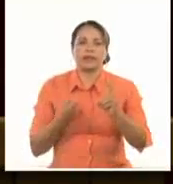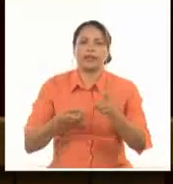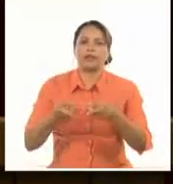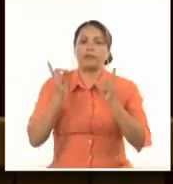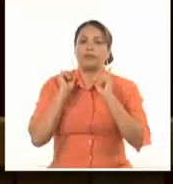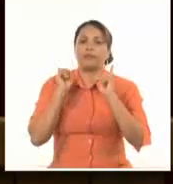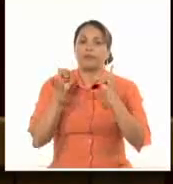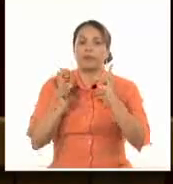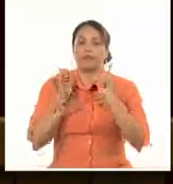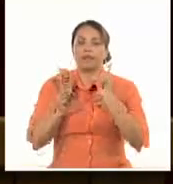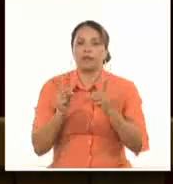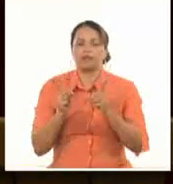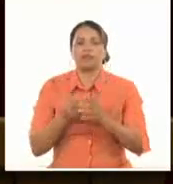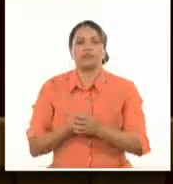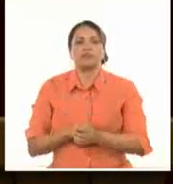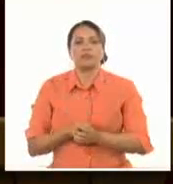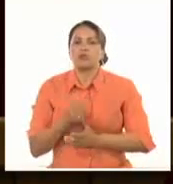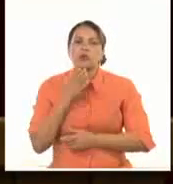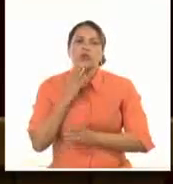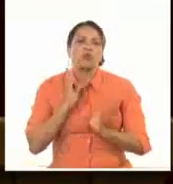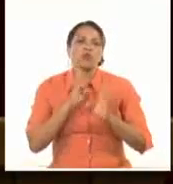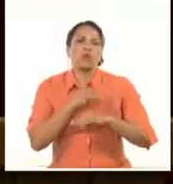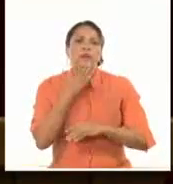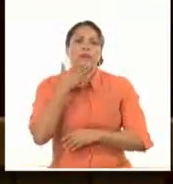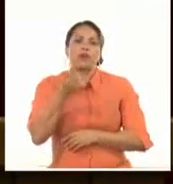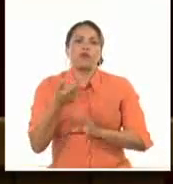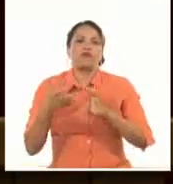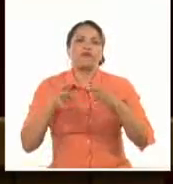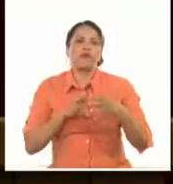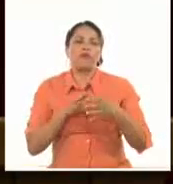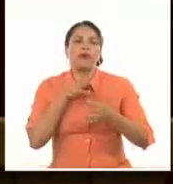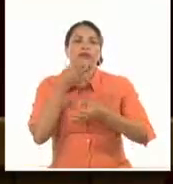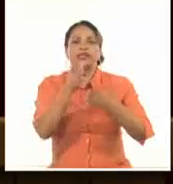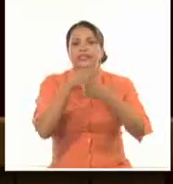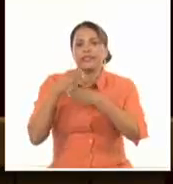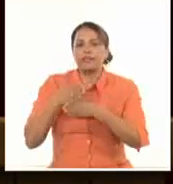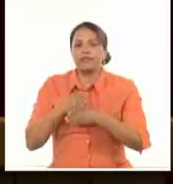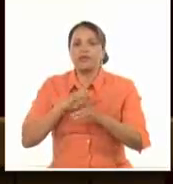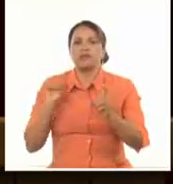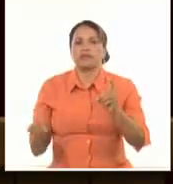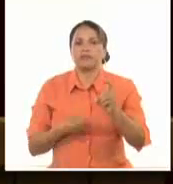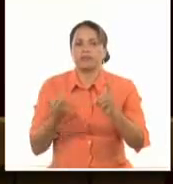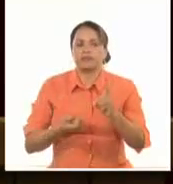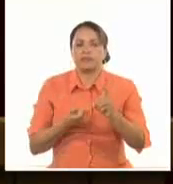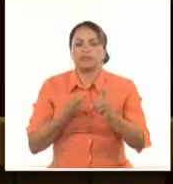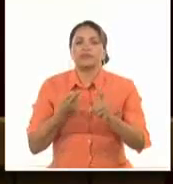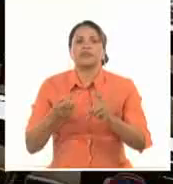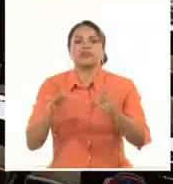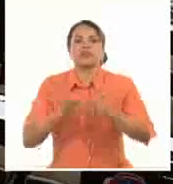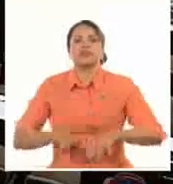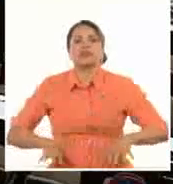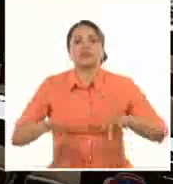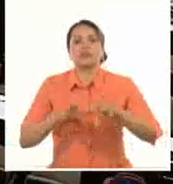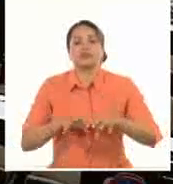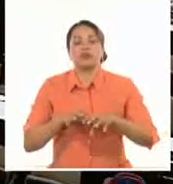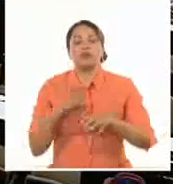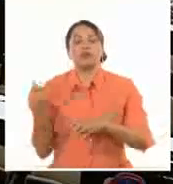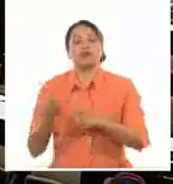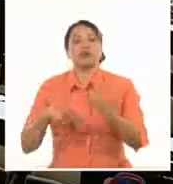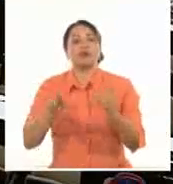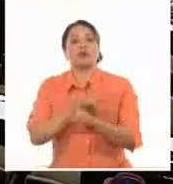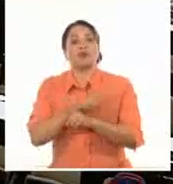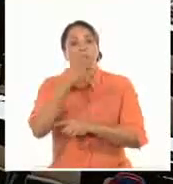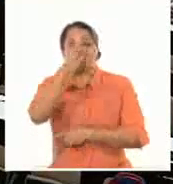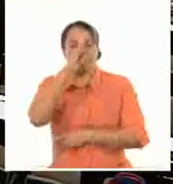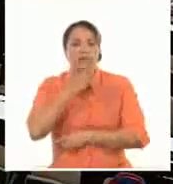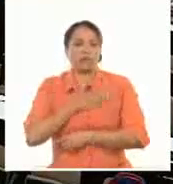creo que exista mejor forma de sintetizar y definir el complejo y criminal entramado de acciones hostiles contra un pequeño